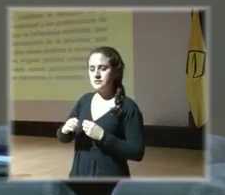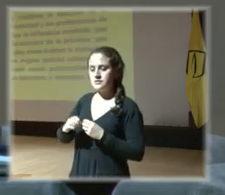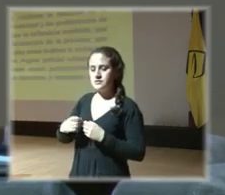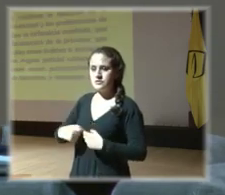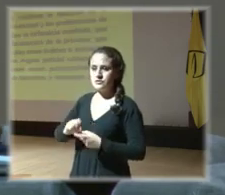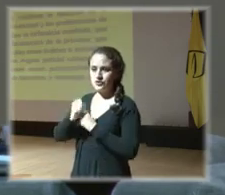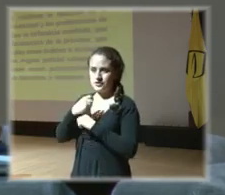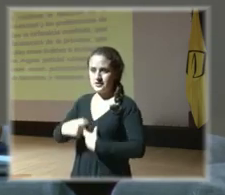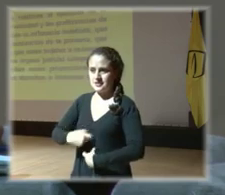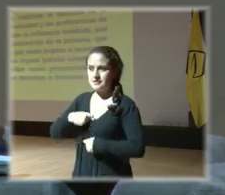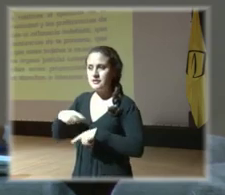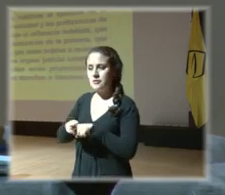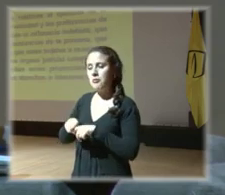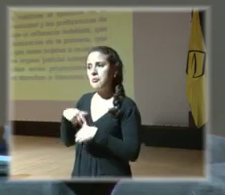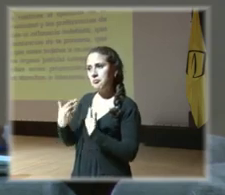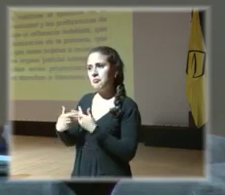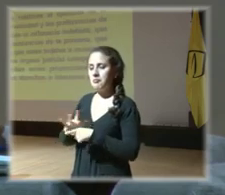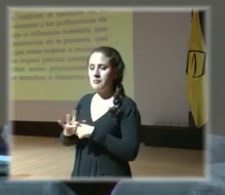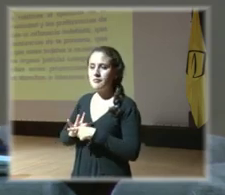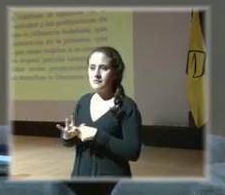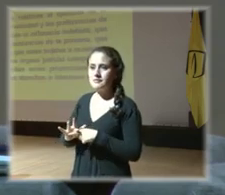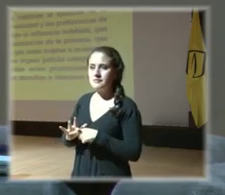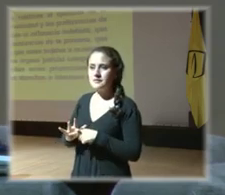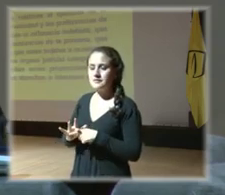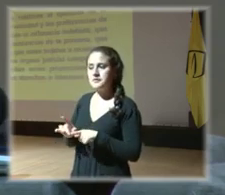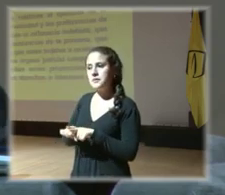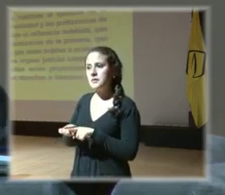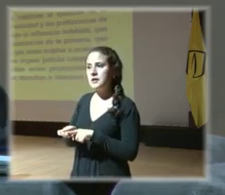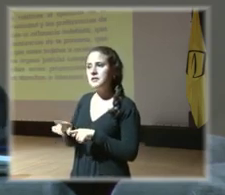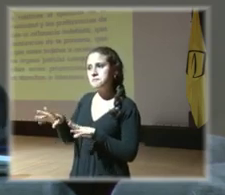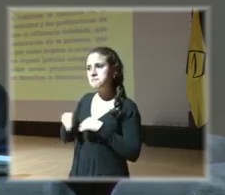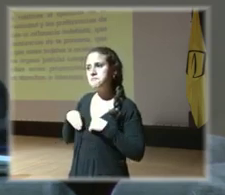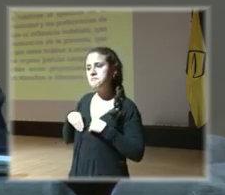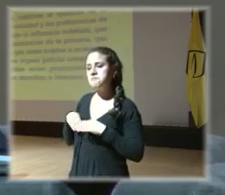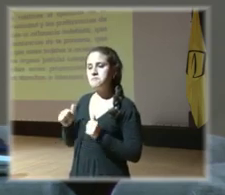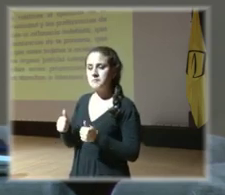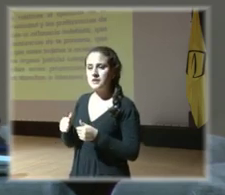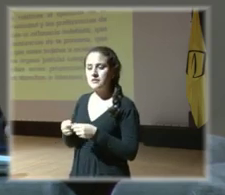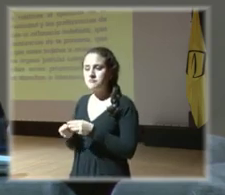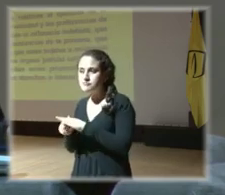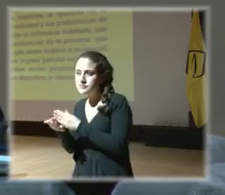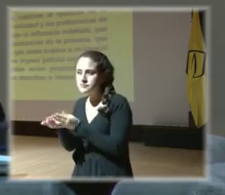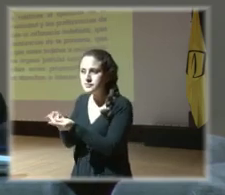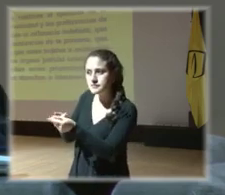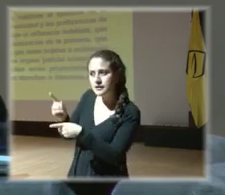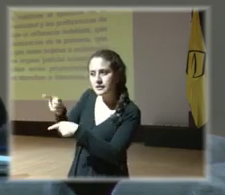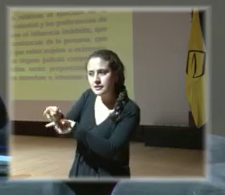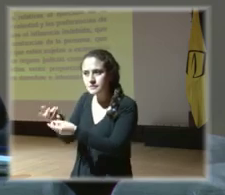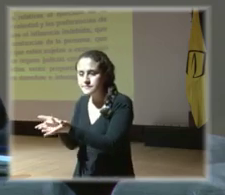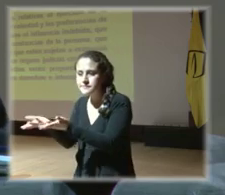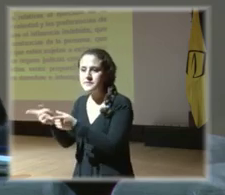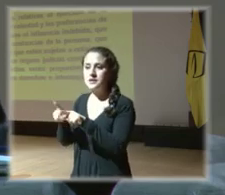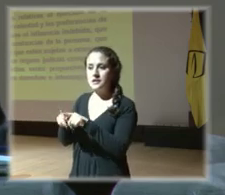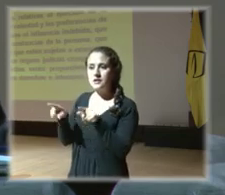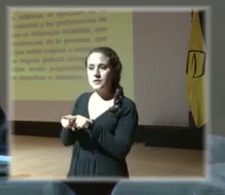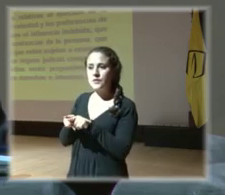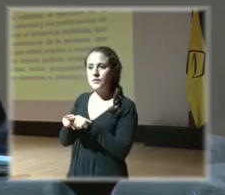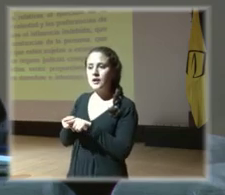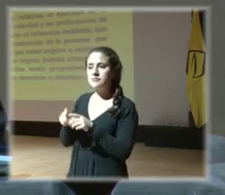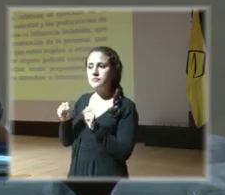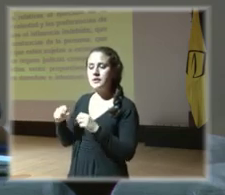logrado implementar, digamos, ¿no? Colar algunas disposiciones y, por ejemplo, logramos la